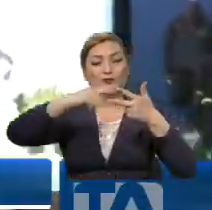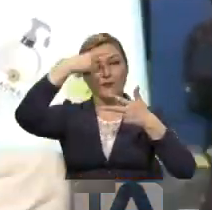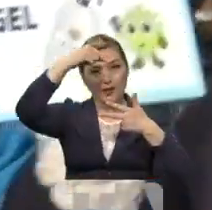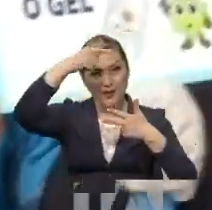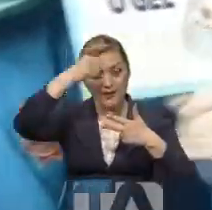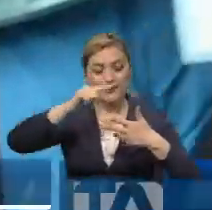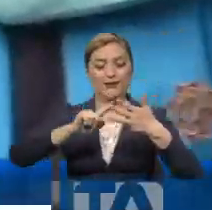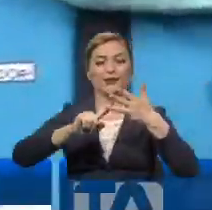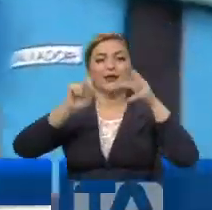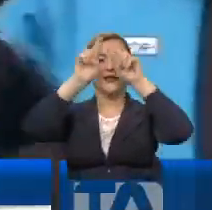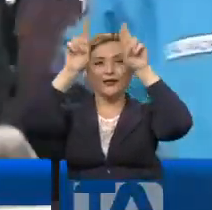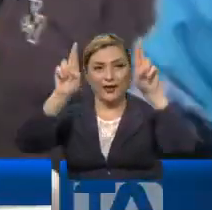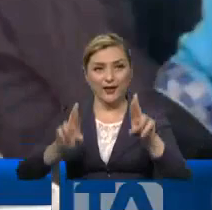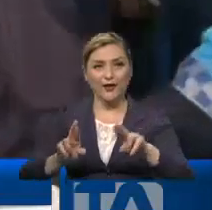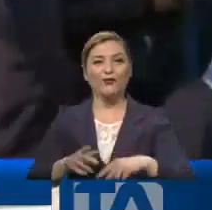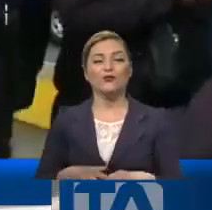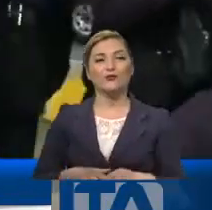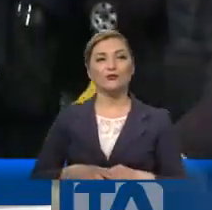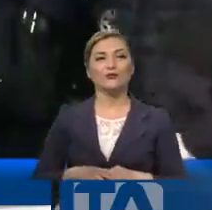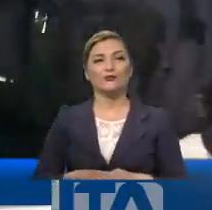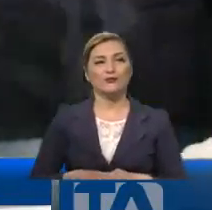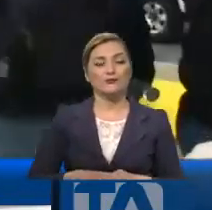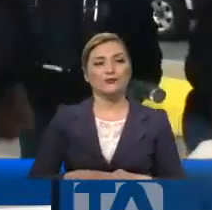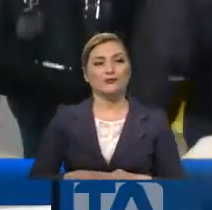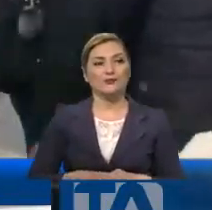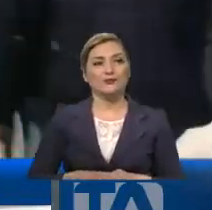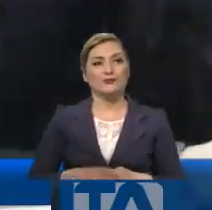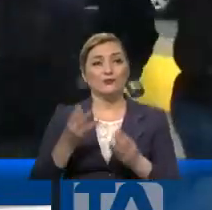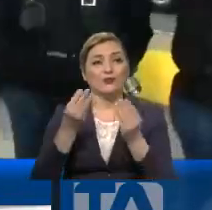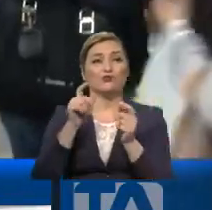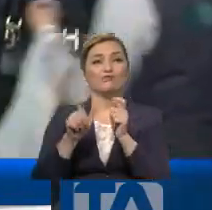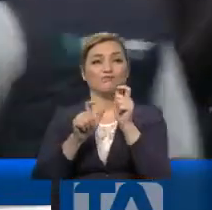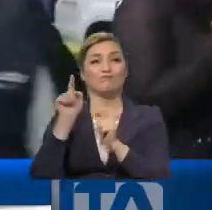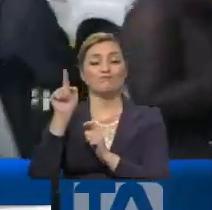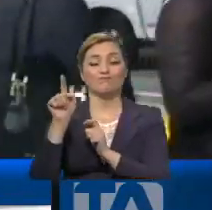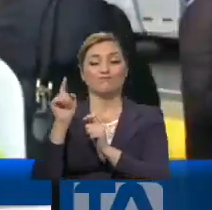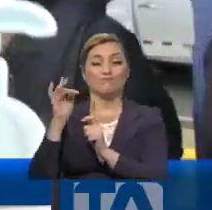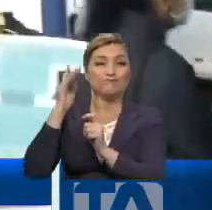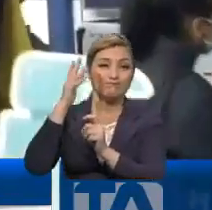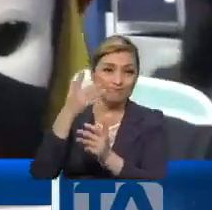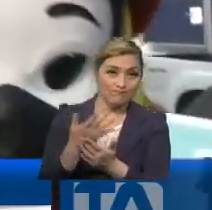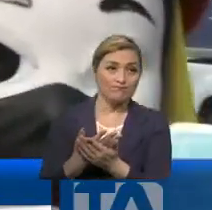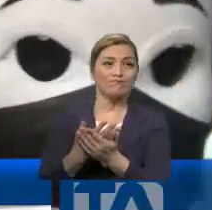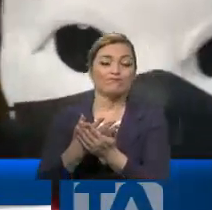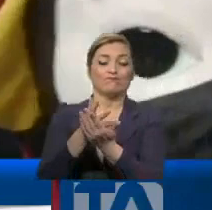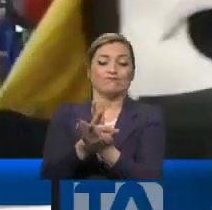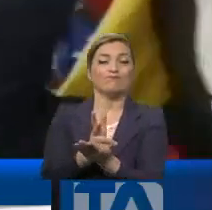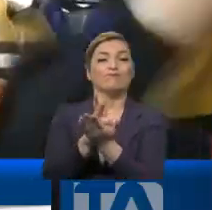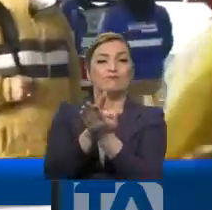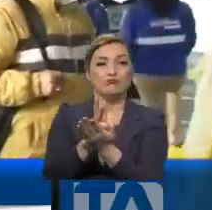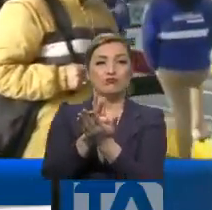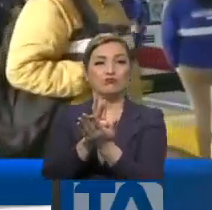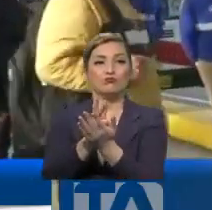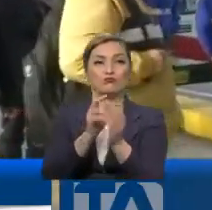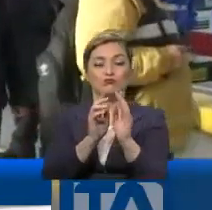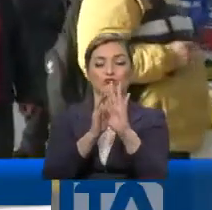estación del Recreo en el sur de la capital. Como vemos, a esta hora hay decenas de personas que se acercan a esta estación para